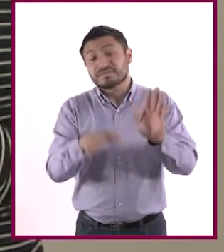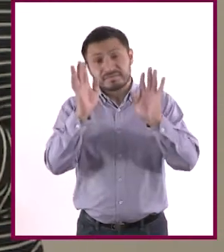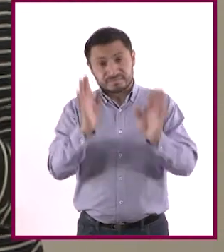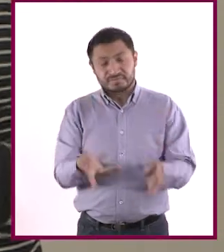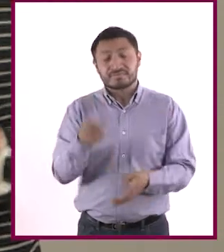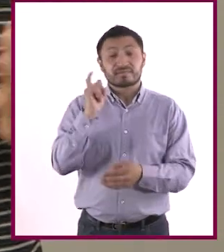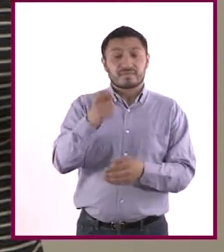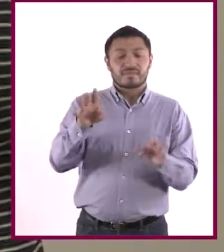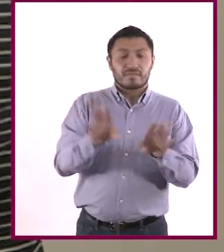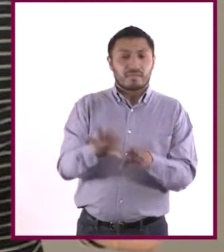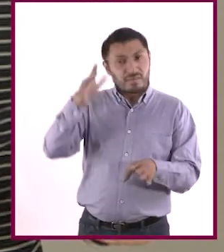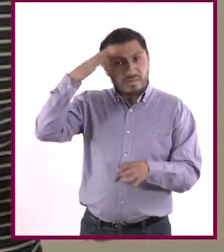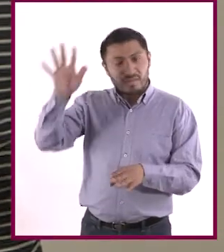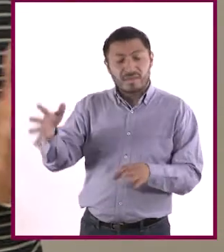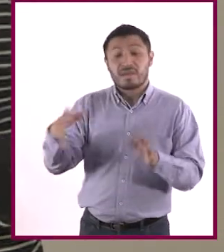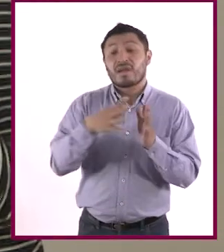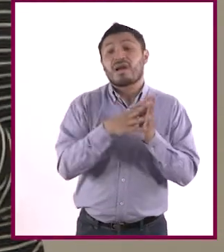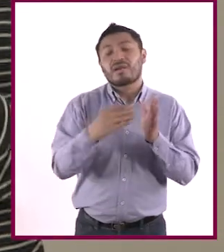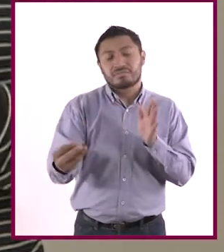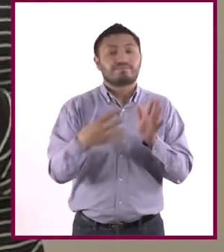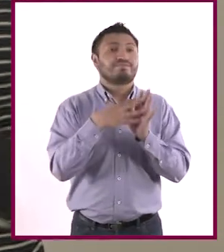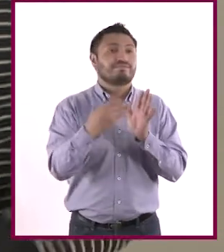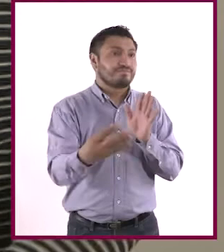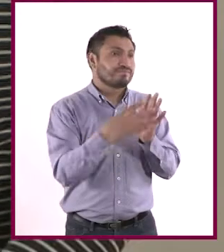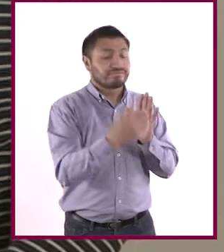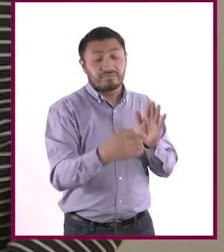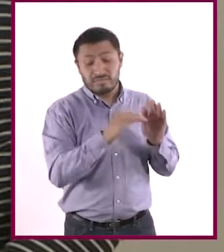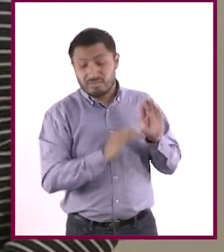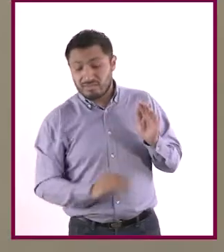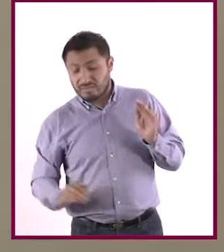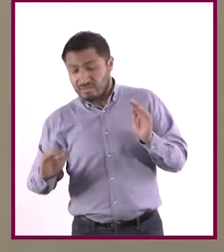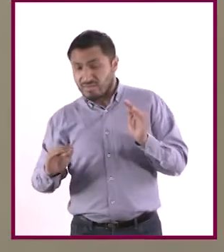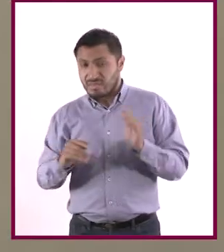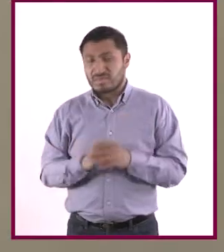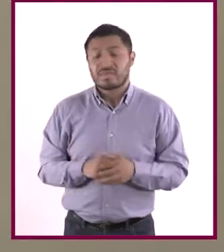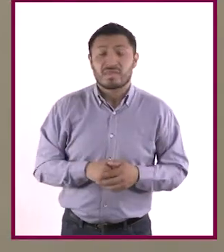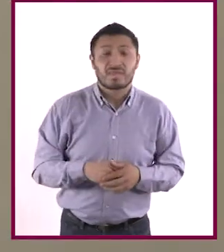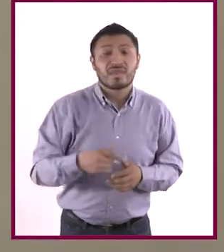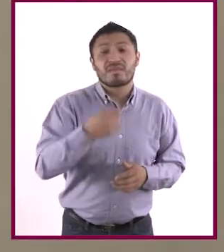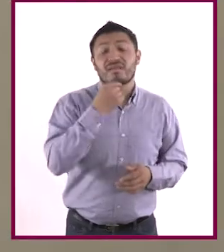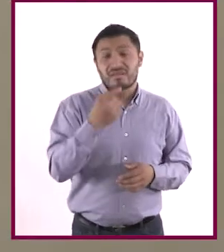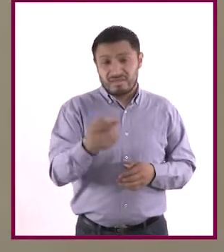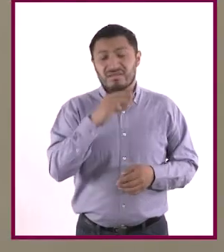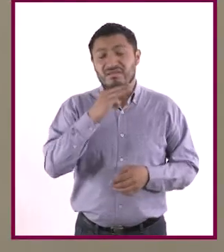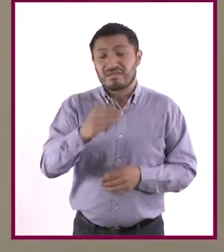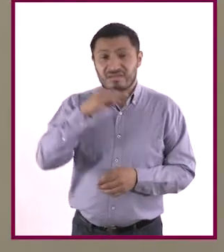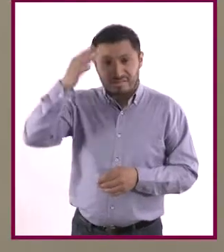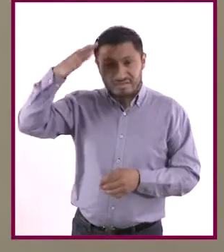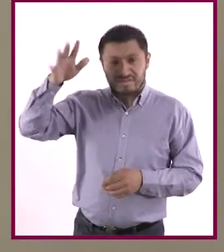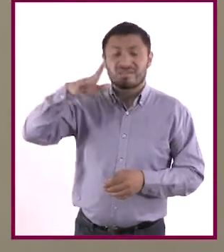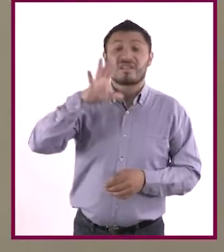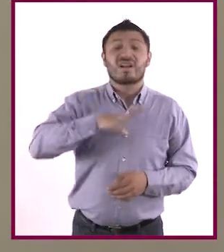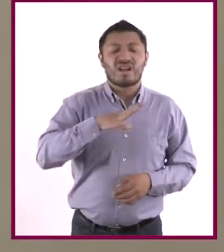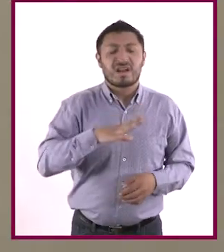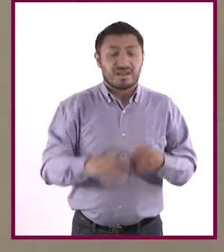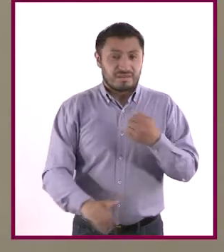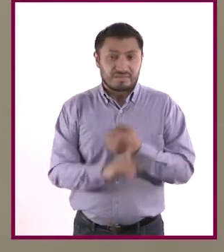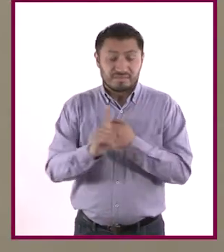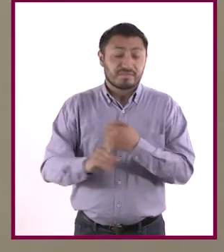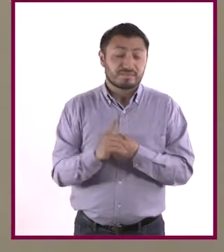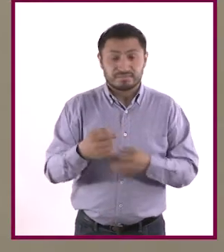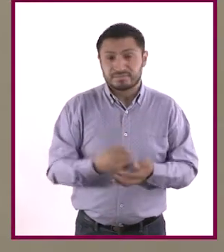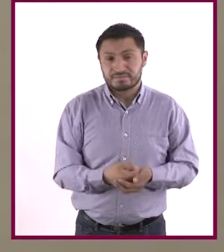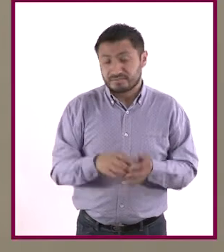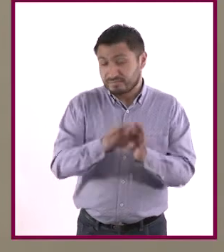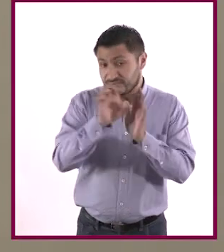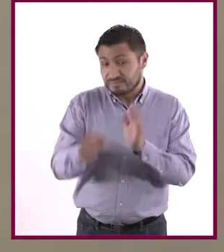ser adultos, los reproduzcan con las personas de menos edad. Estos mensajes adultistas tienen los siguientes efectos: que